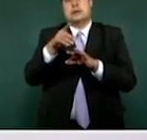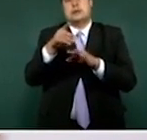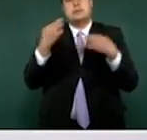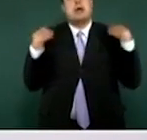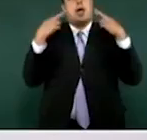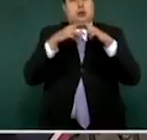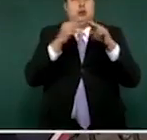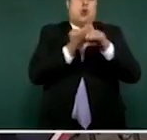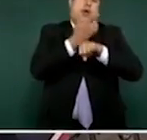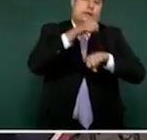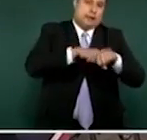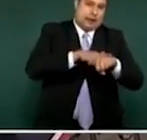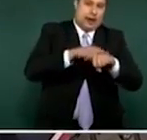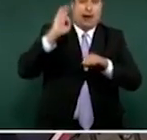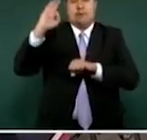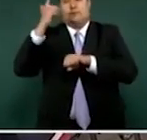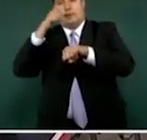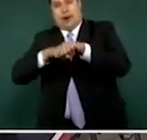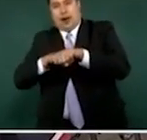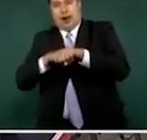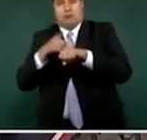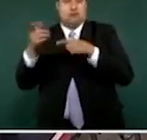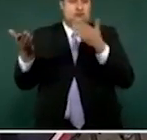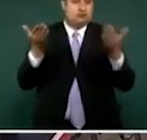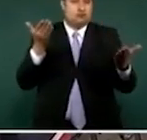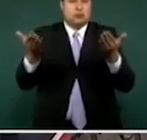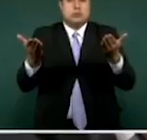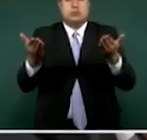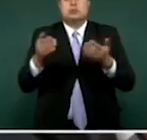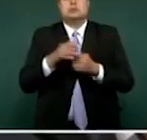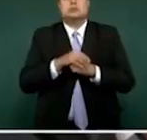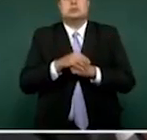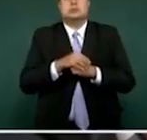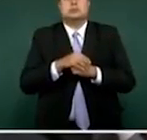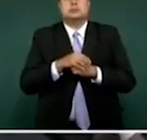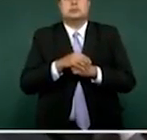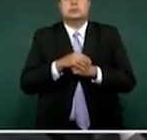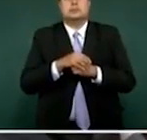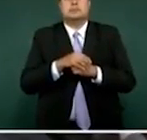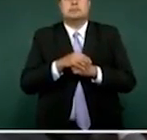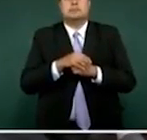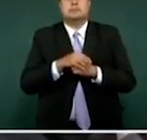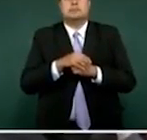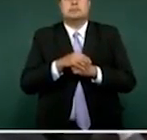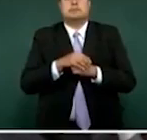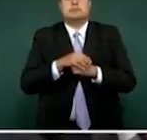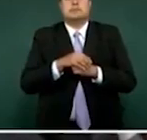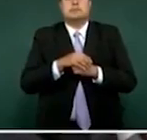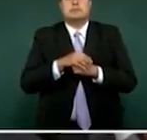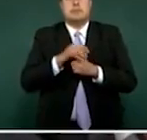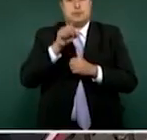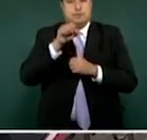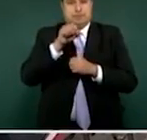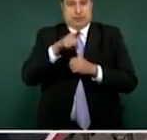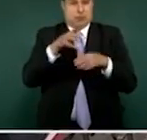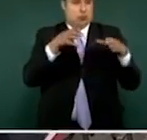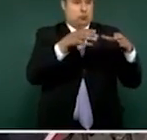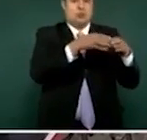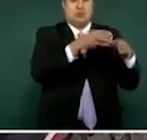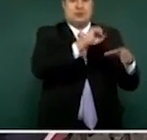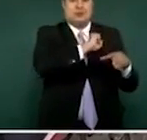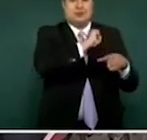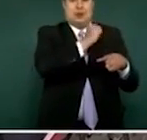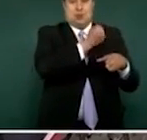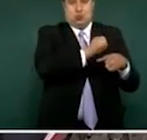estatales y federales, lo mismo en el caso de salud.